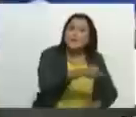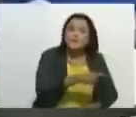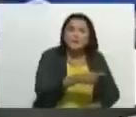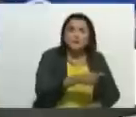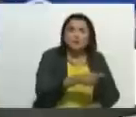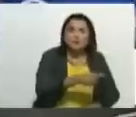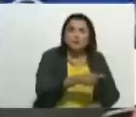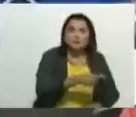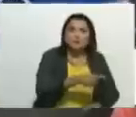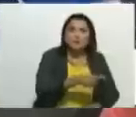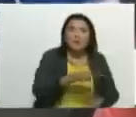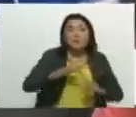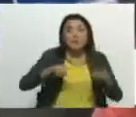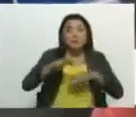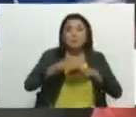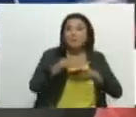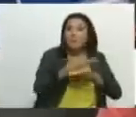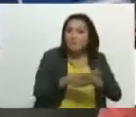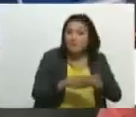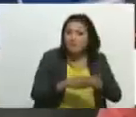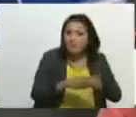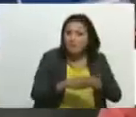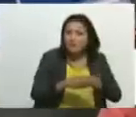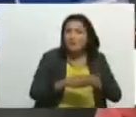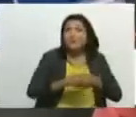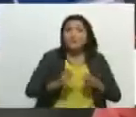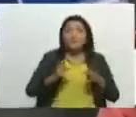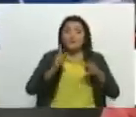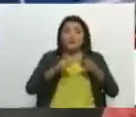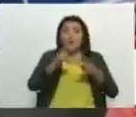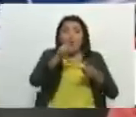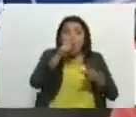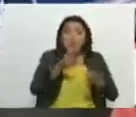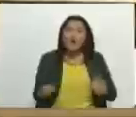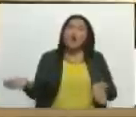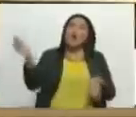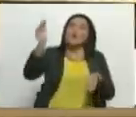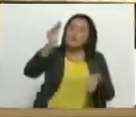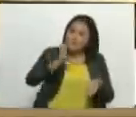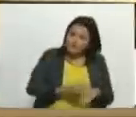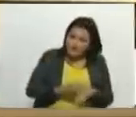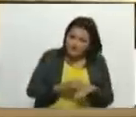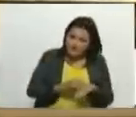algo. Cuando volvió a hacerlo,